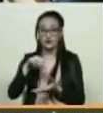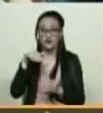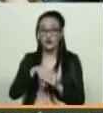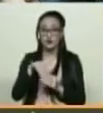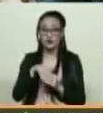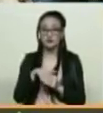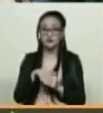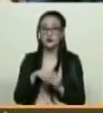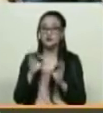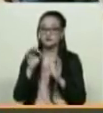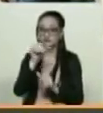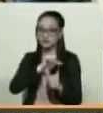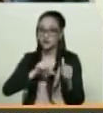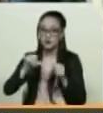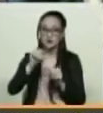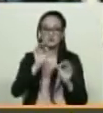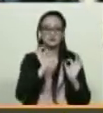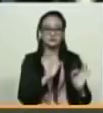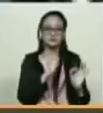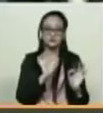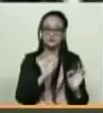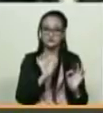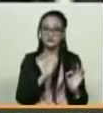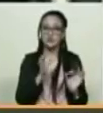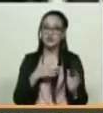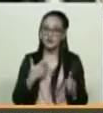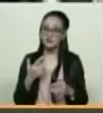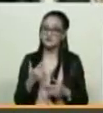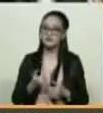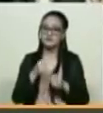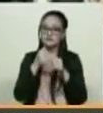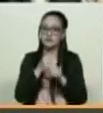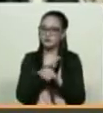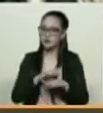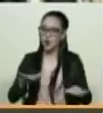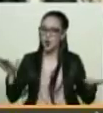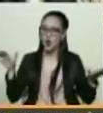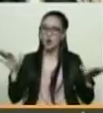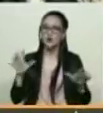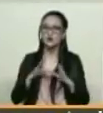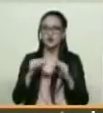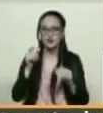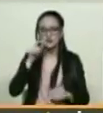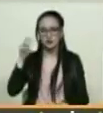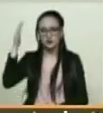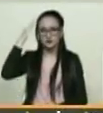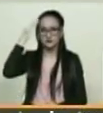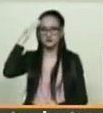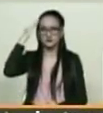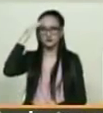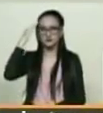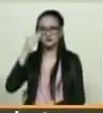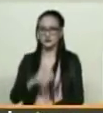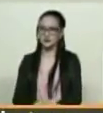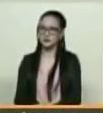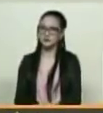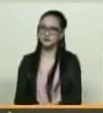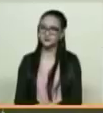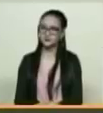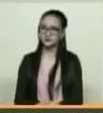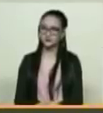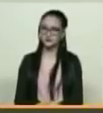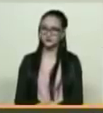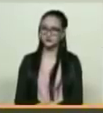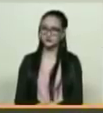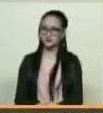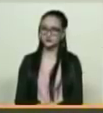a sus lugares originales y deberá procederse a la mayor difusión pública posible para el conocimiento de los electores.